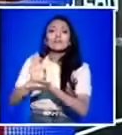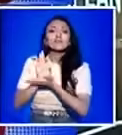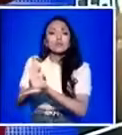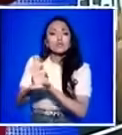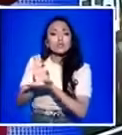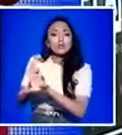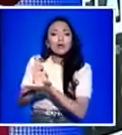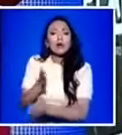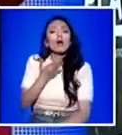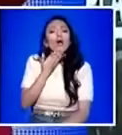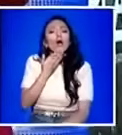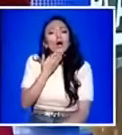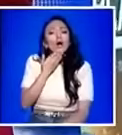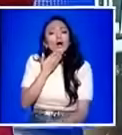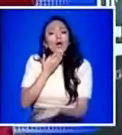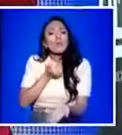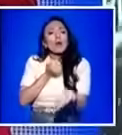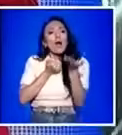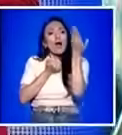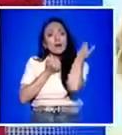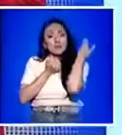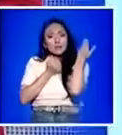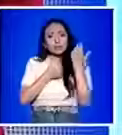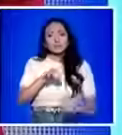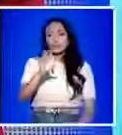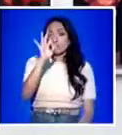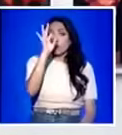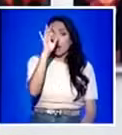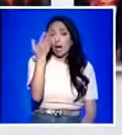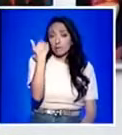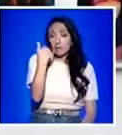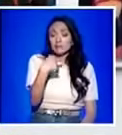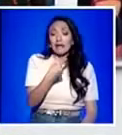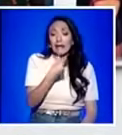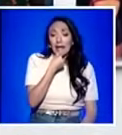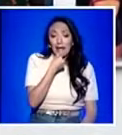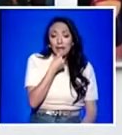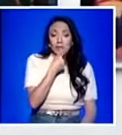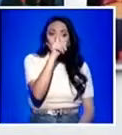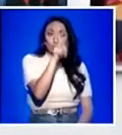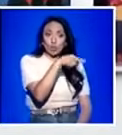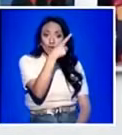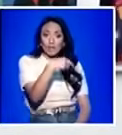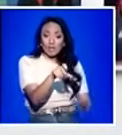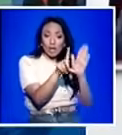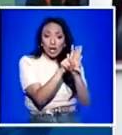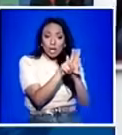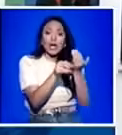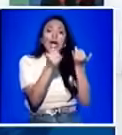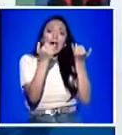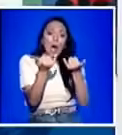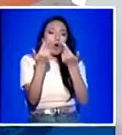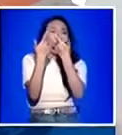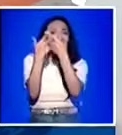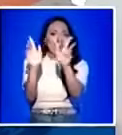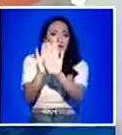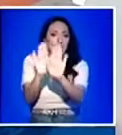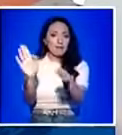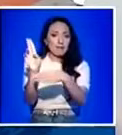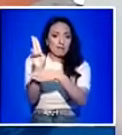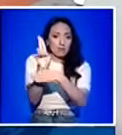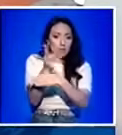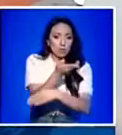proceso de despenalización de la homosexualidad en el país. Este archivo fotodocumental de la época, realizado por la